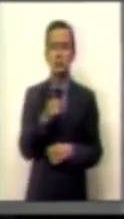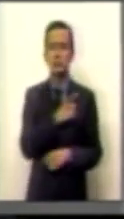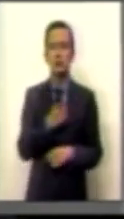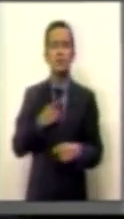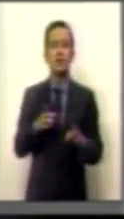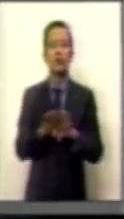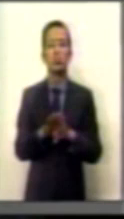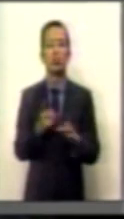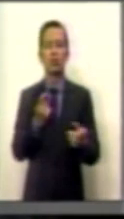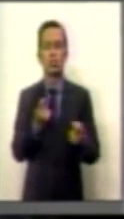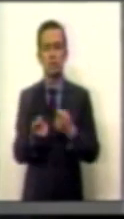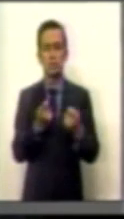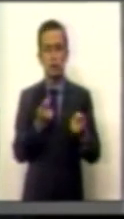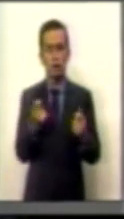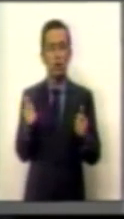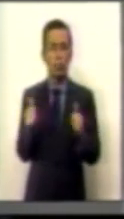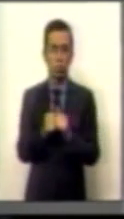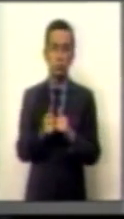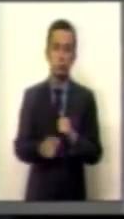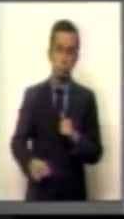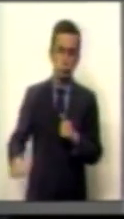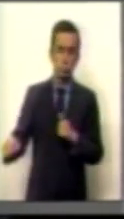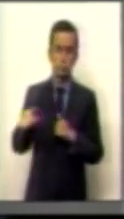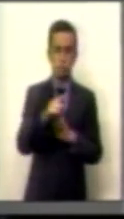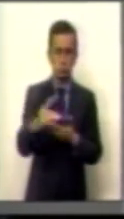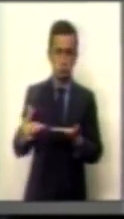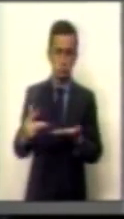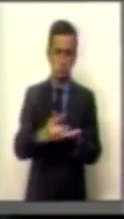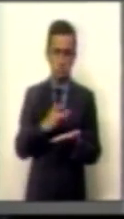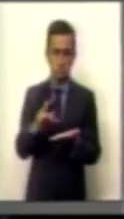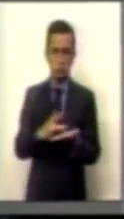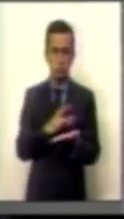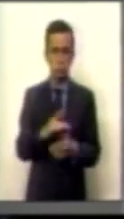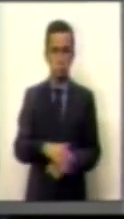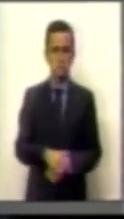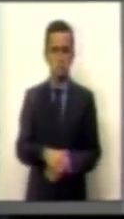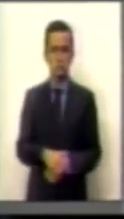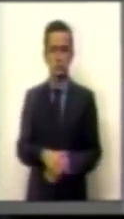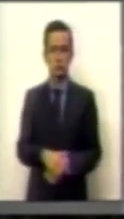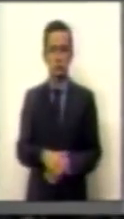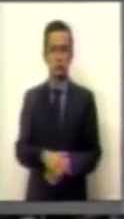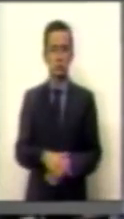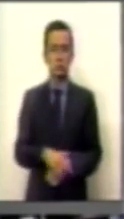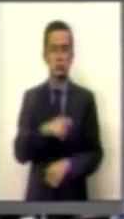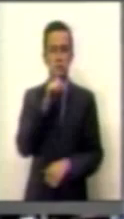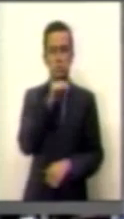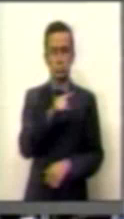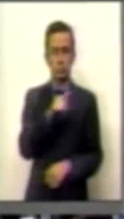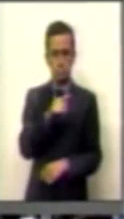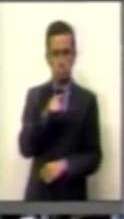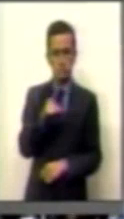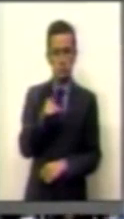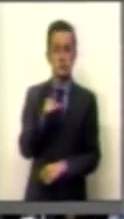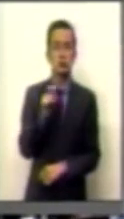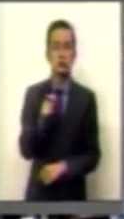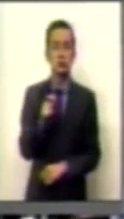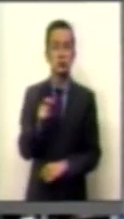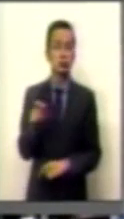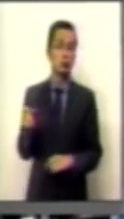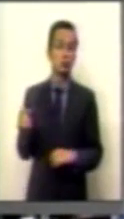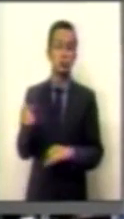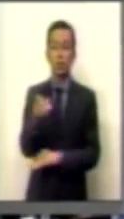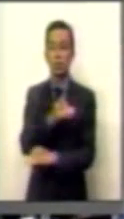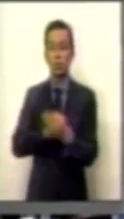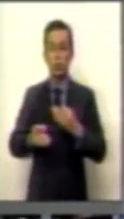contrarrestarlos es con el apoyo de ustedes y además con la participación de todas